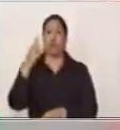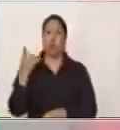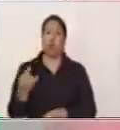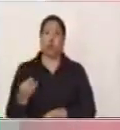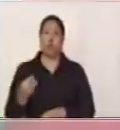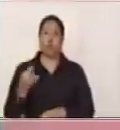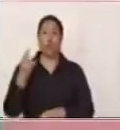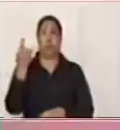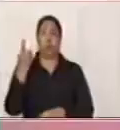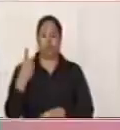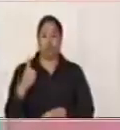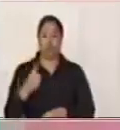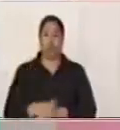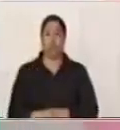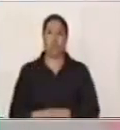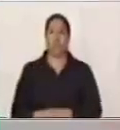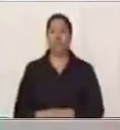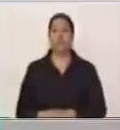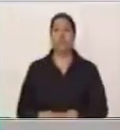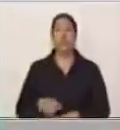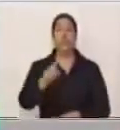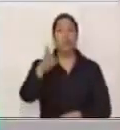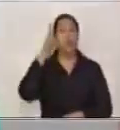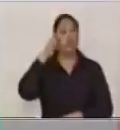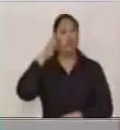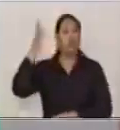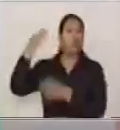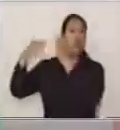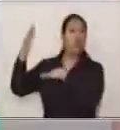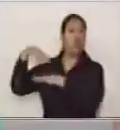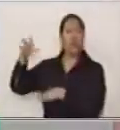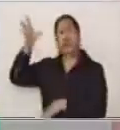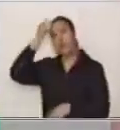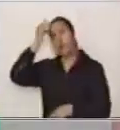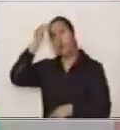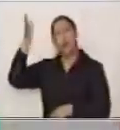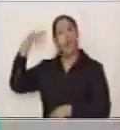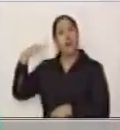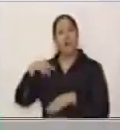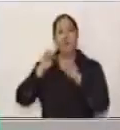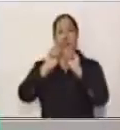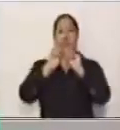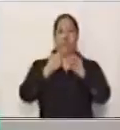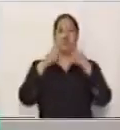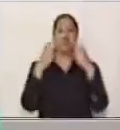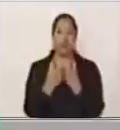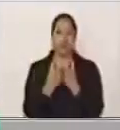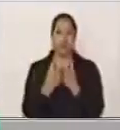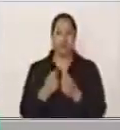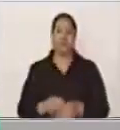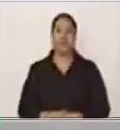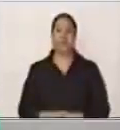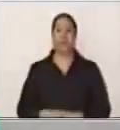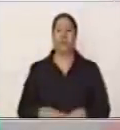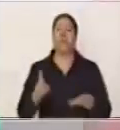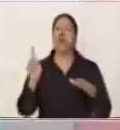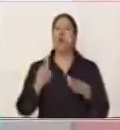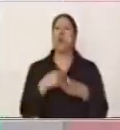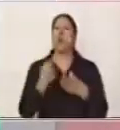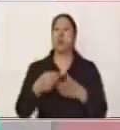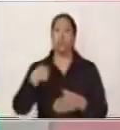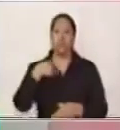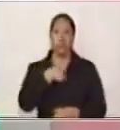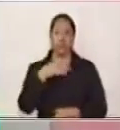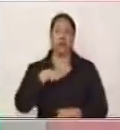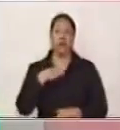Recuerda y trae a mente los conocimientos que hemos obtenido en clases anteriores. Cuando tenemos un